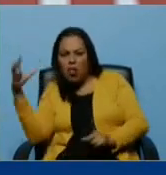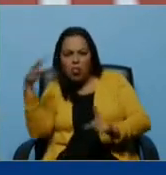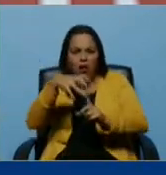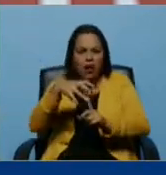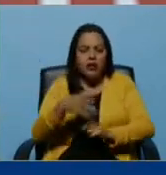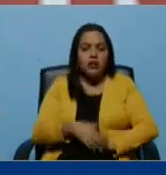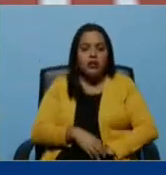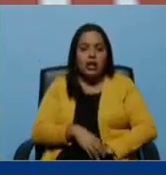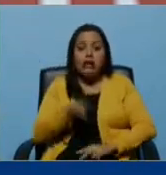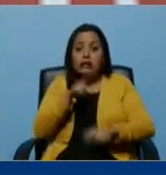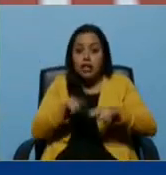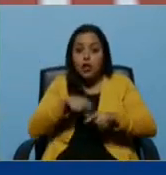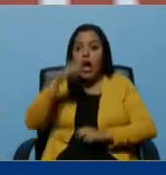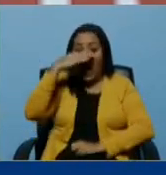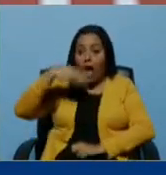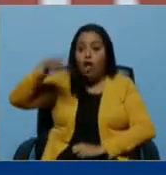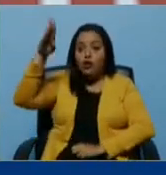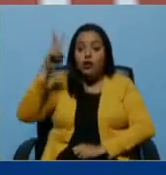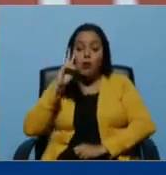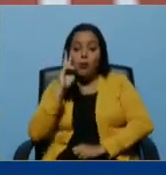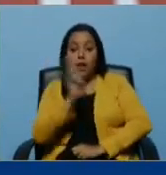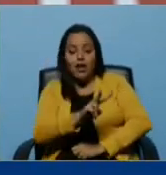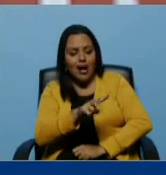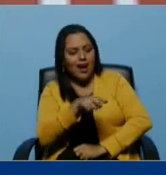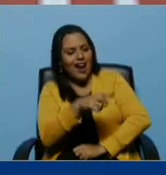los adultos que veían esa barbaridad